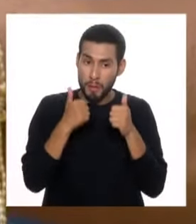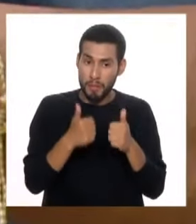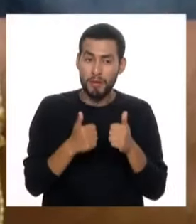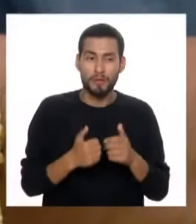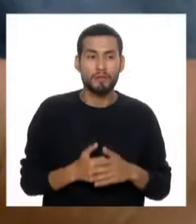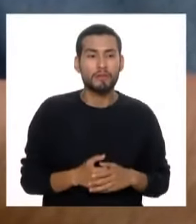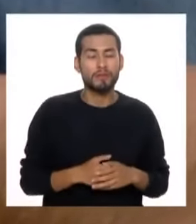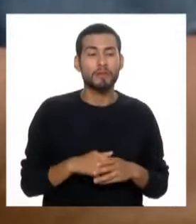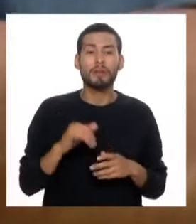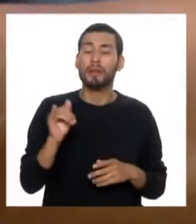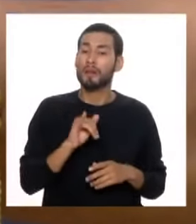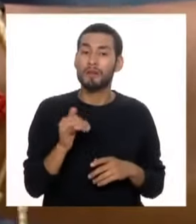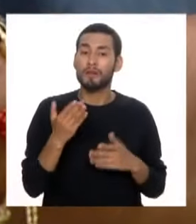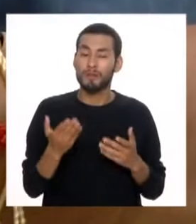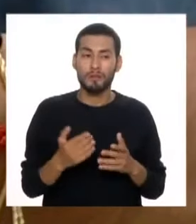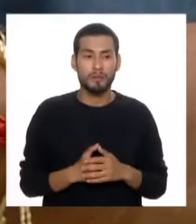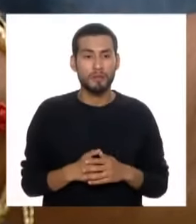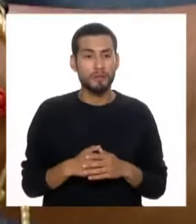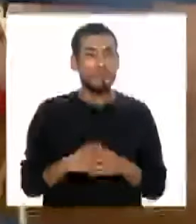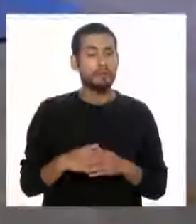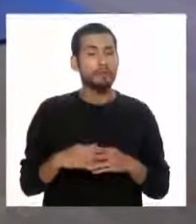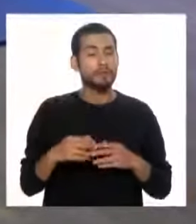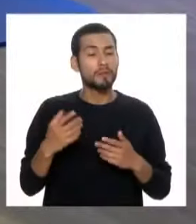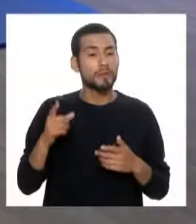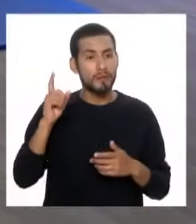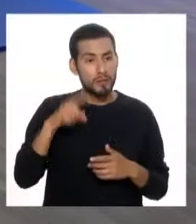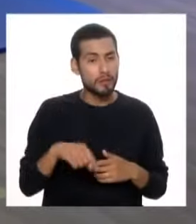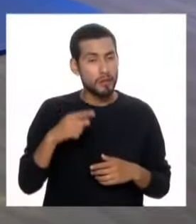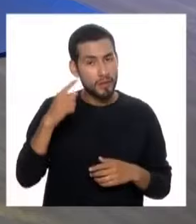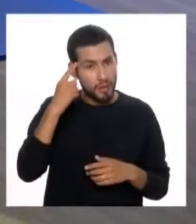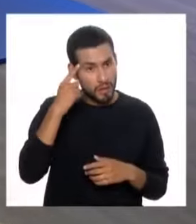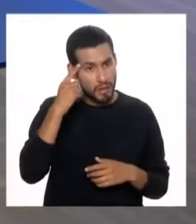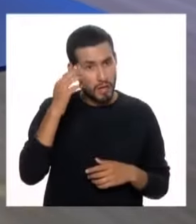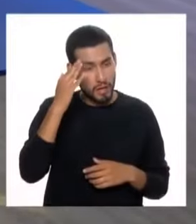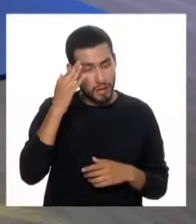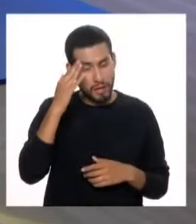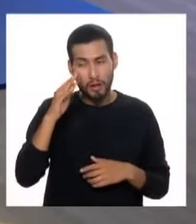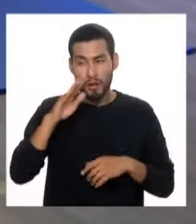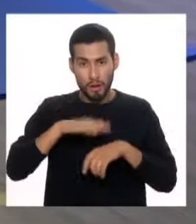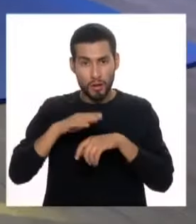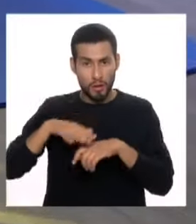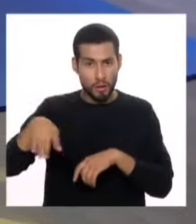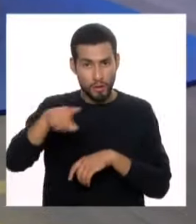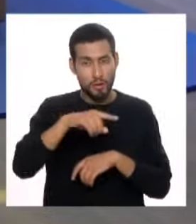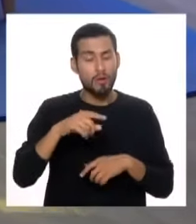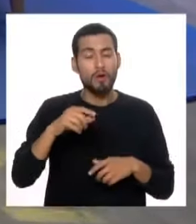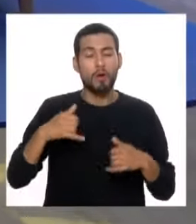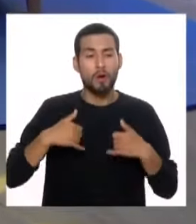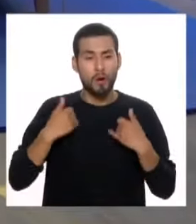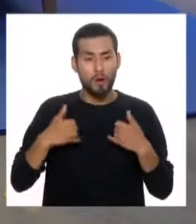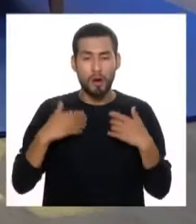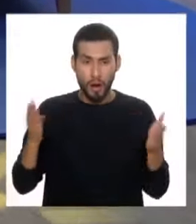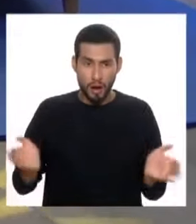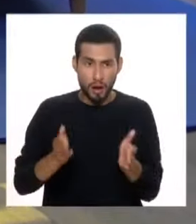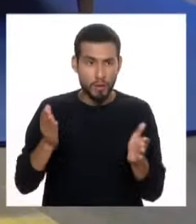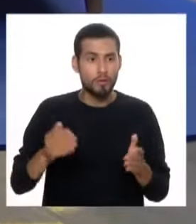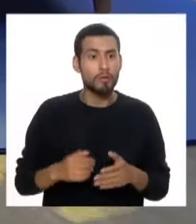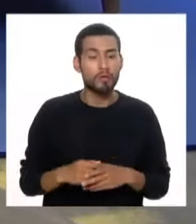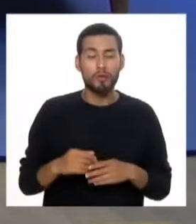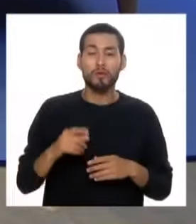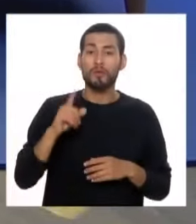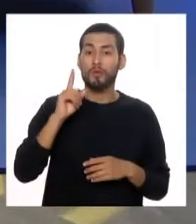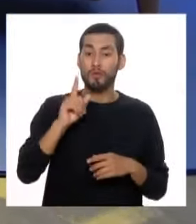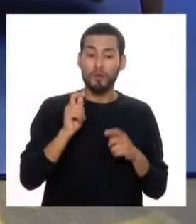Y sobre todo, mi querida Fátima, hay que concientizar a nuestros jóvenes, a nuestros niños, que por una